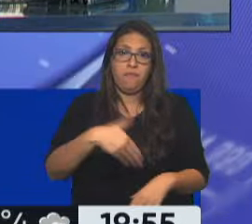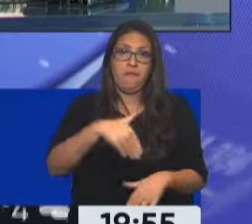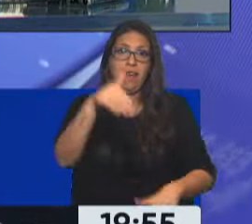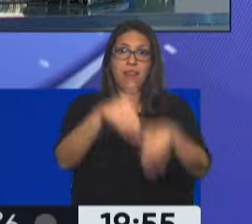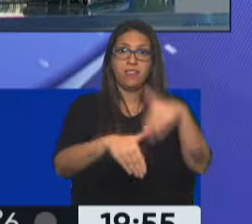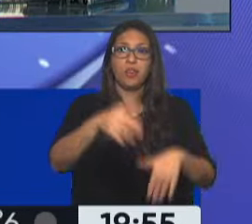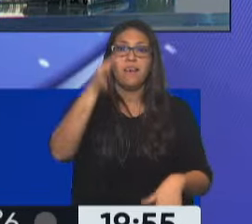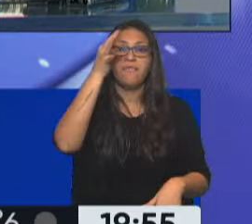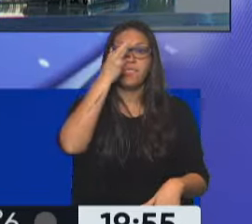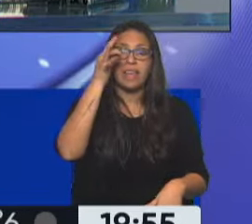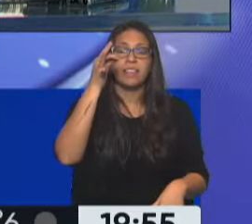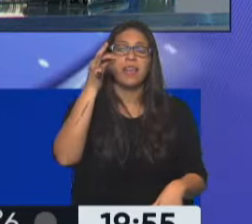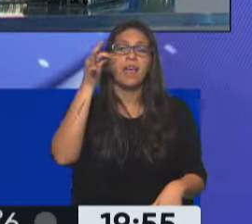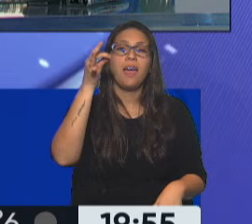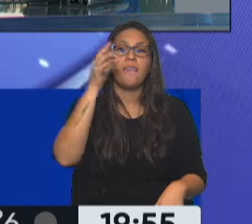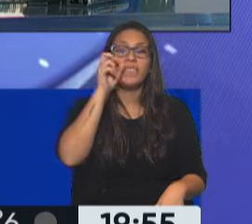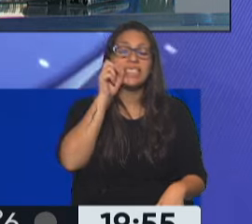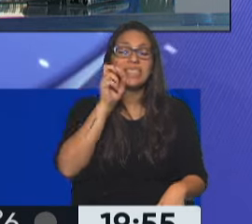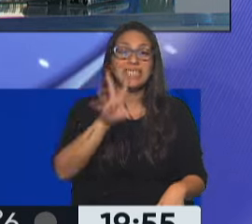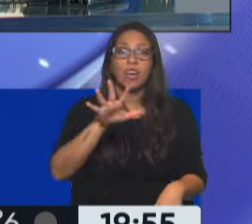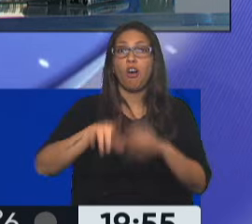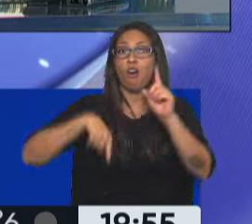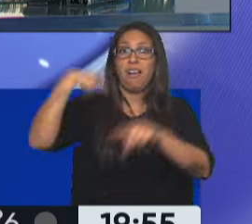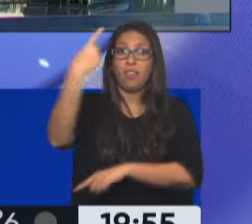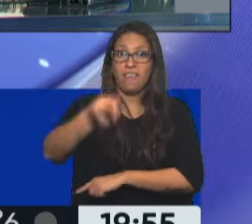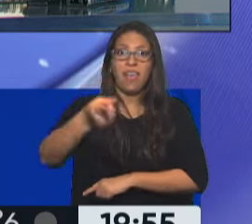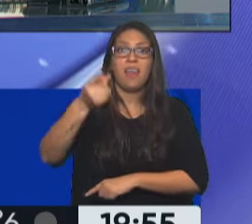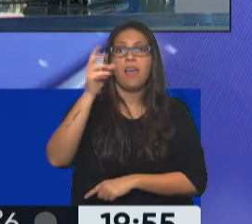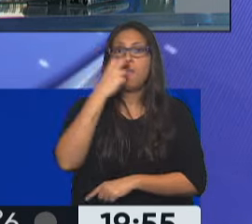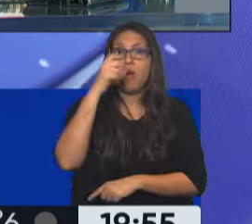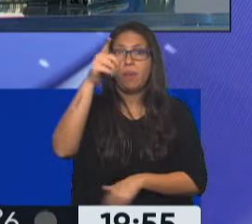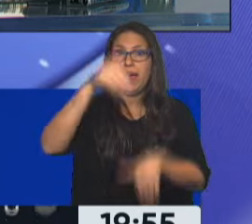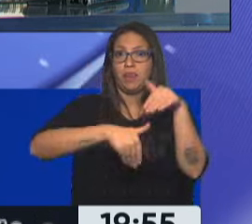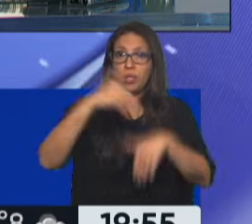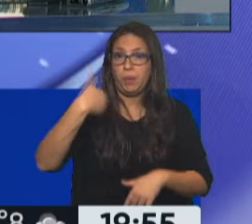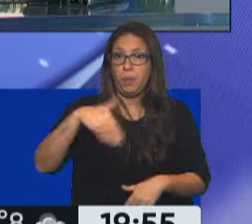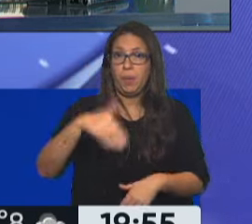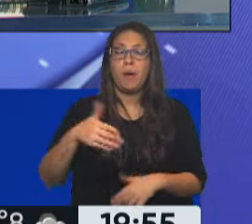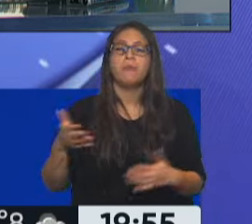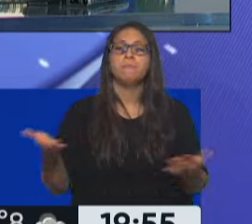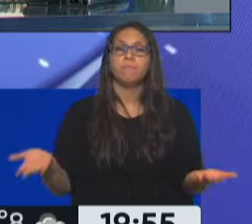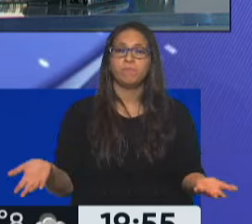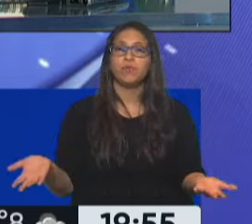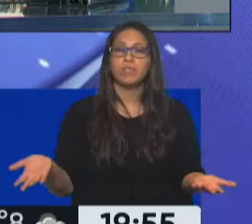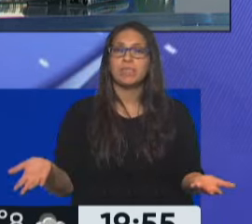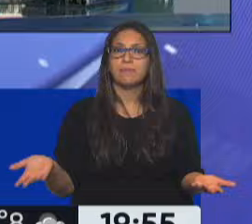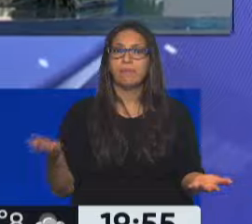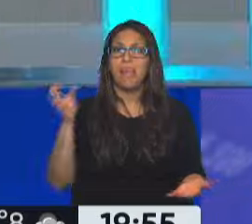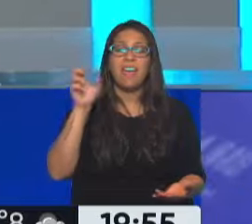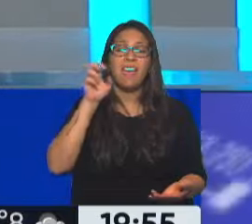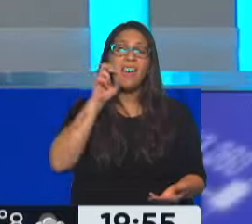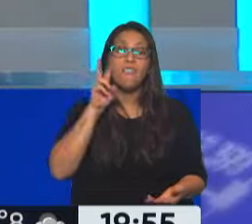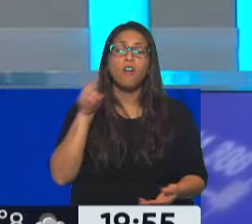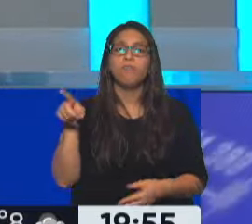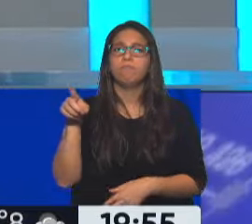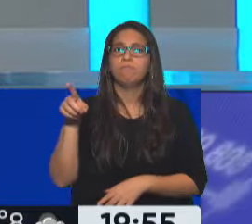del 2025 en Bolivia, que de hecho también llevó a que Evo Morales tenga algunas diferencias y discusiones con quien